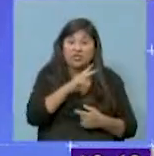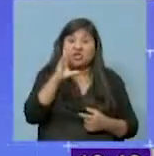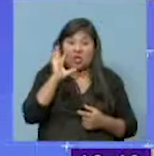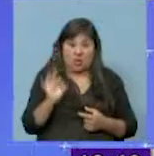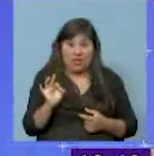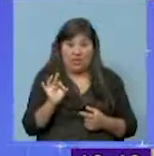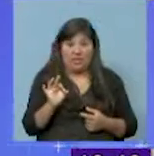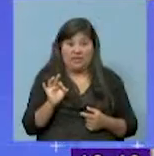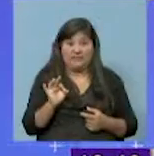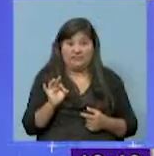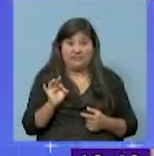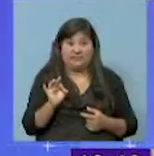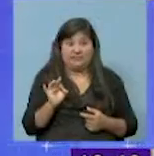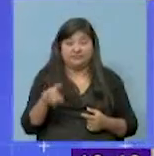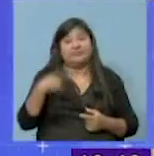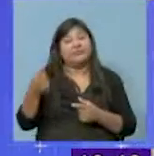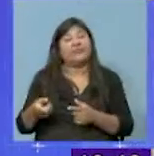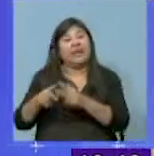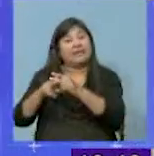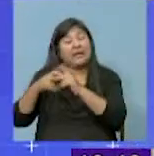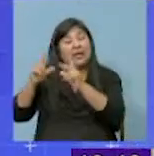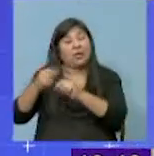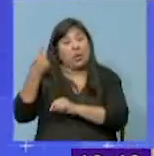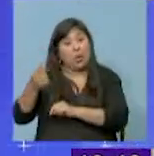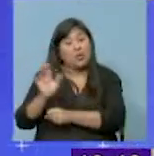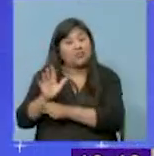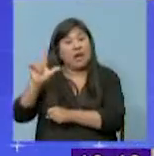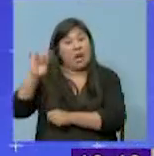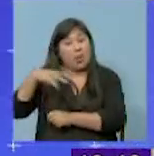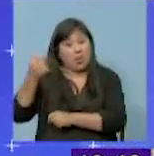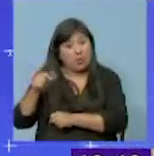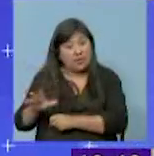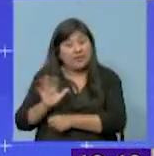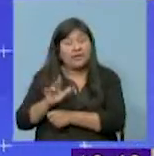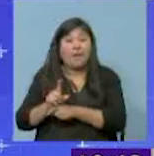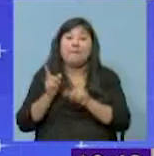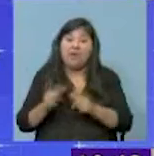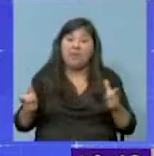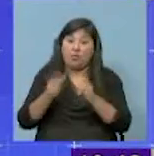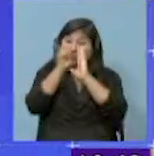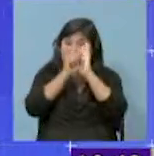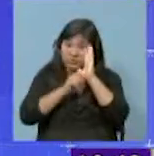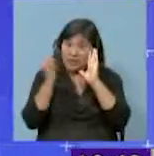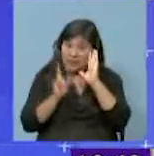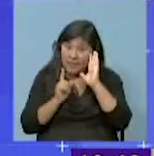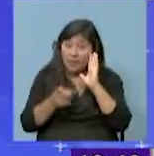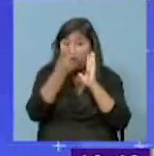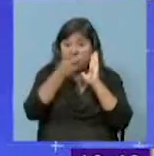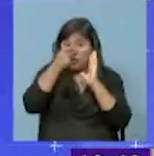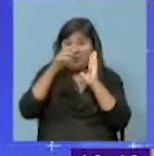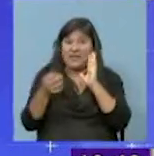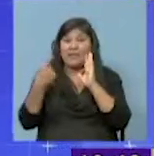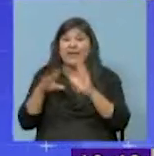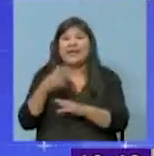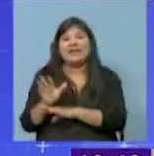Técnica número 1 Humberto Samuel Luna mantiene la cantidad de alumnos preinscriptos, 220. Toma exámenes porque